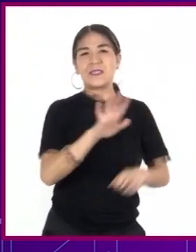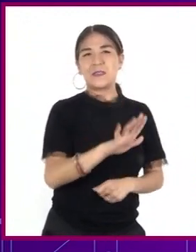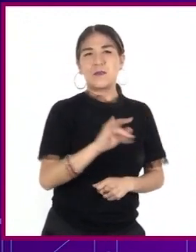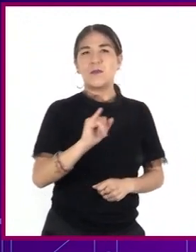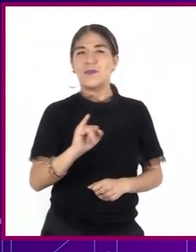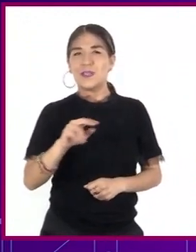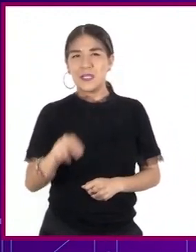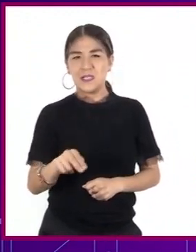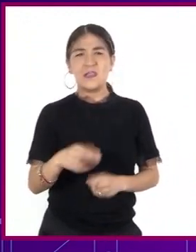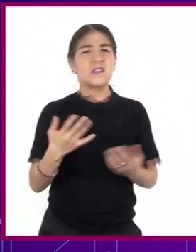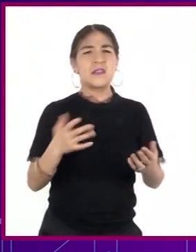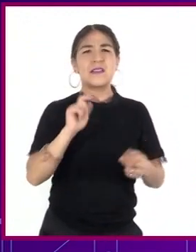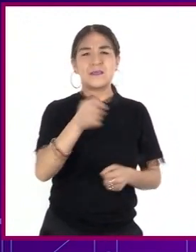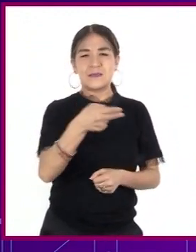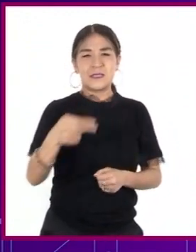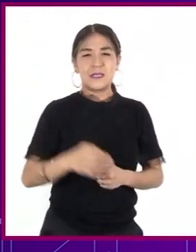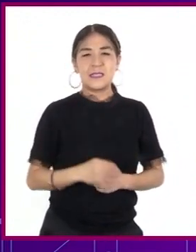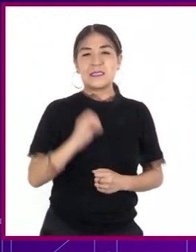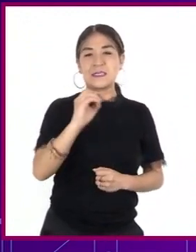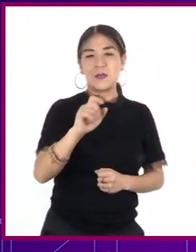pulgadas, como